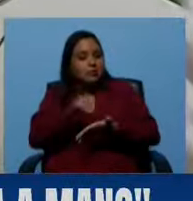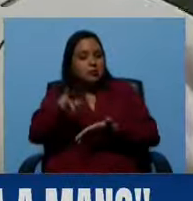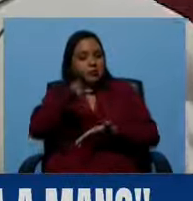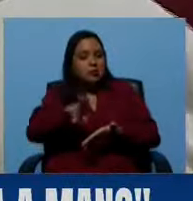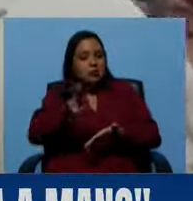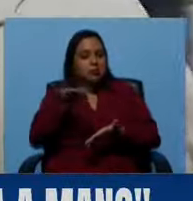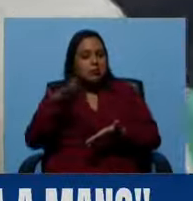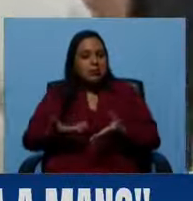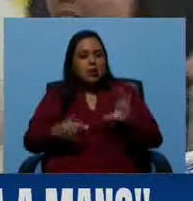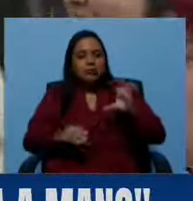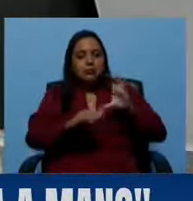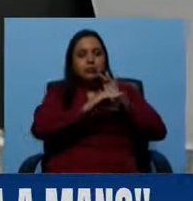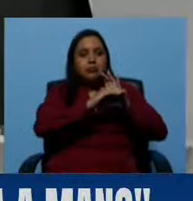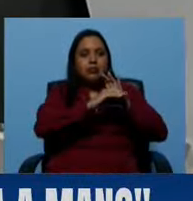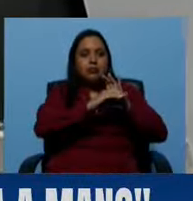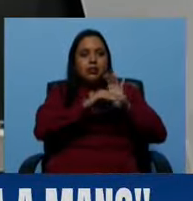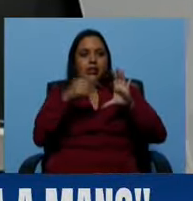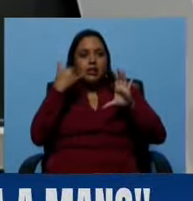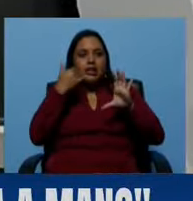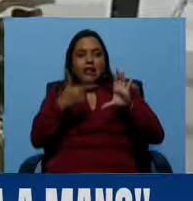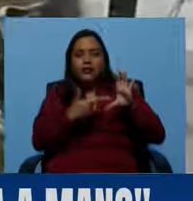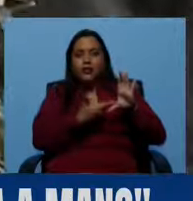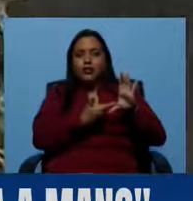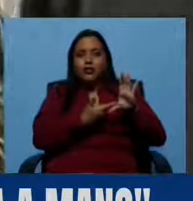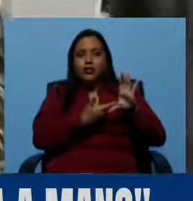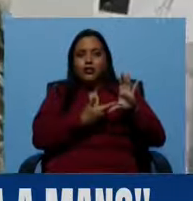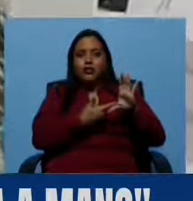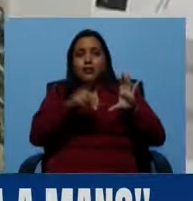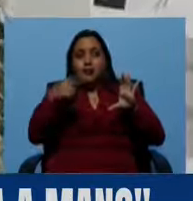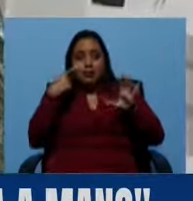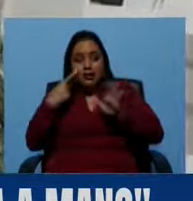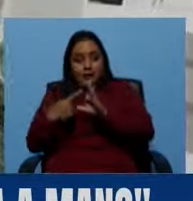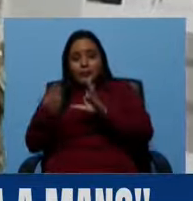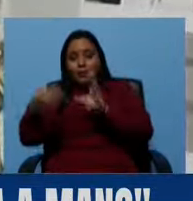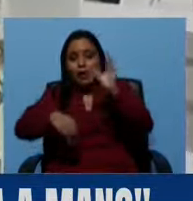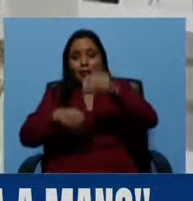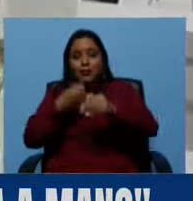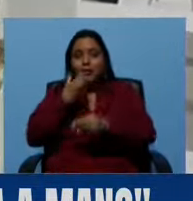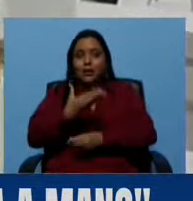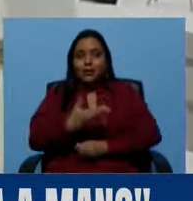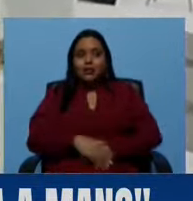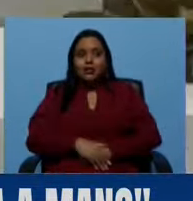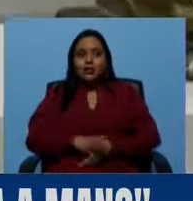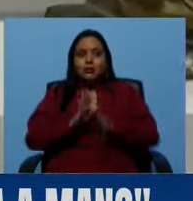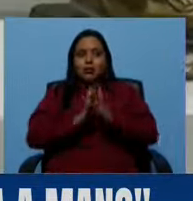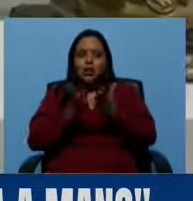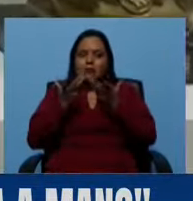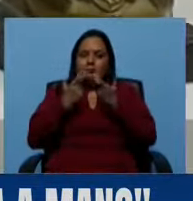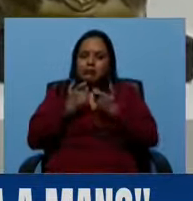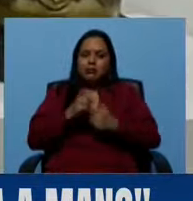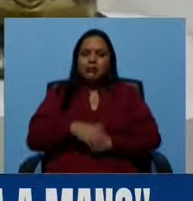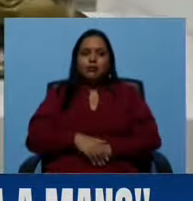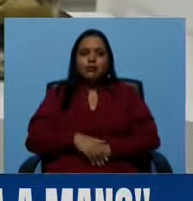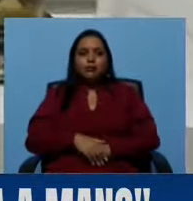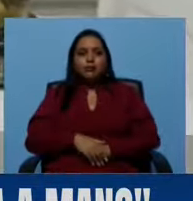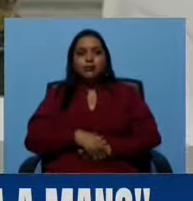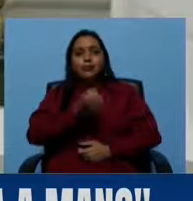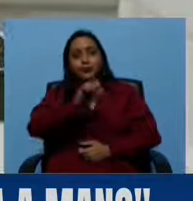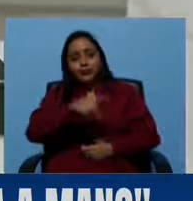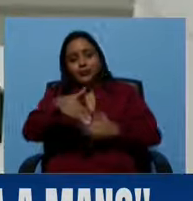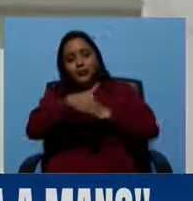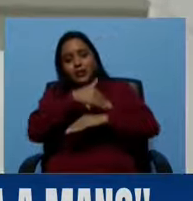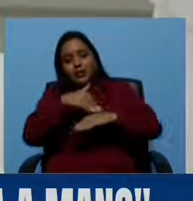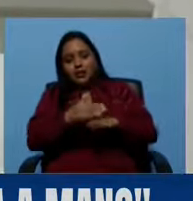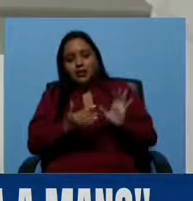Daniela, de estas piezas? Mira esta otra hermosura. Cuéntanos. Bueno, ministro, esto